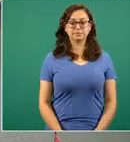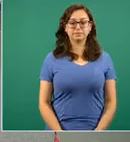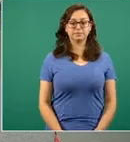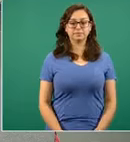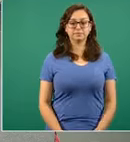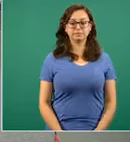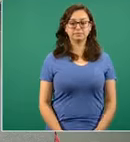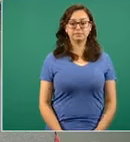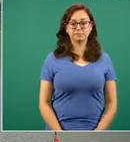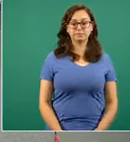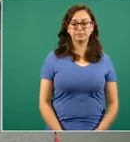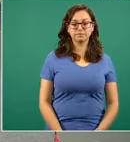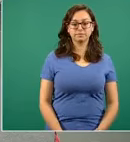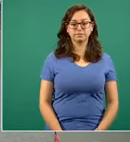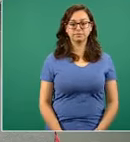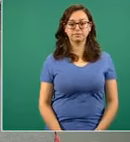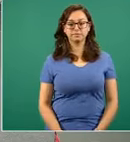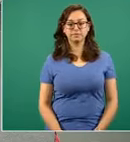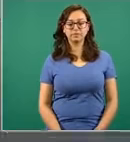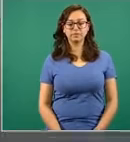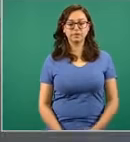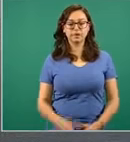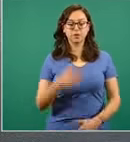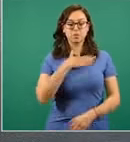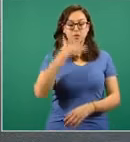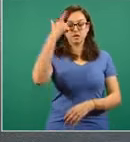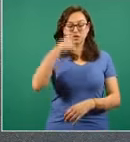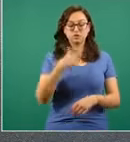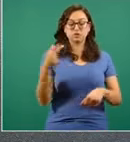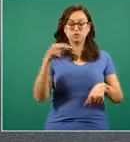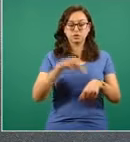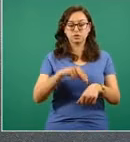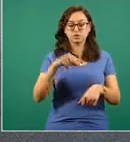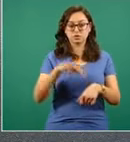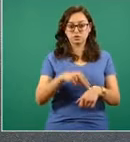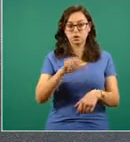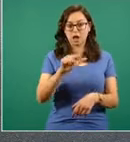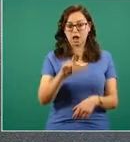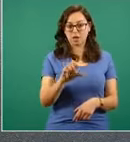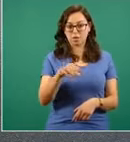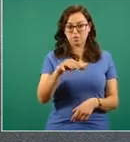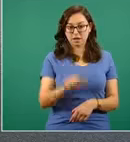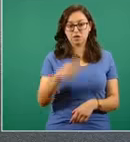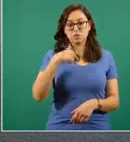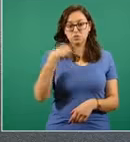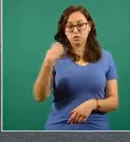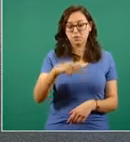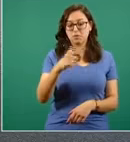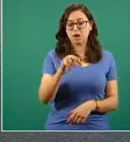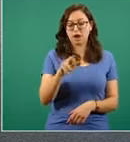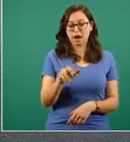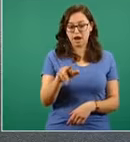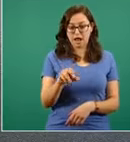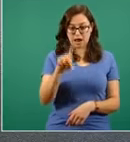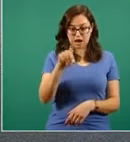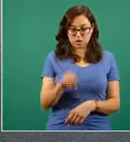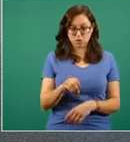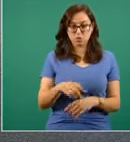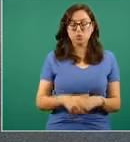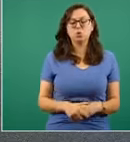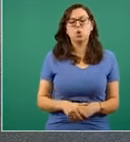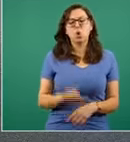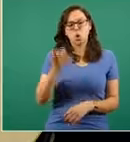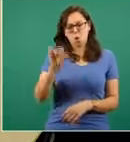Buenas noches, doctora Lomia. Gerardo Suárez, El Heraldo de México. Quiero preguntarle sobre lo que comentó en la mañana el presidente López